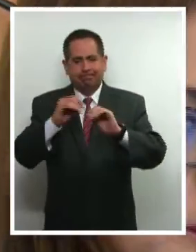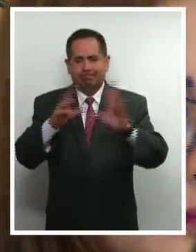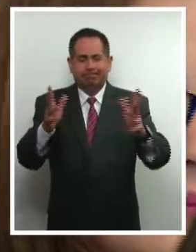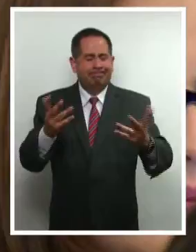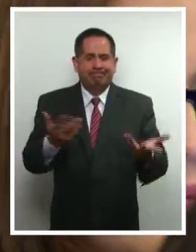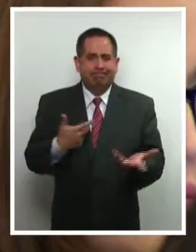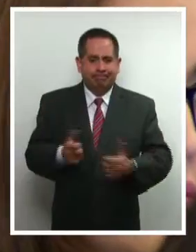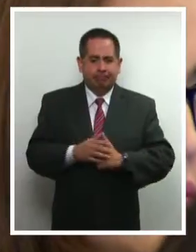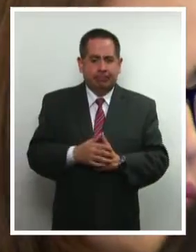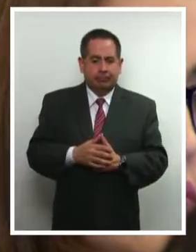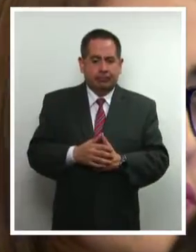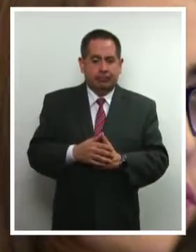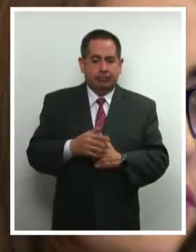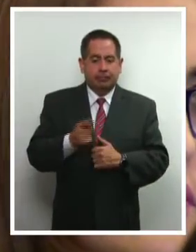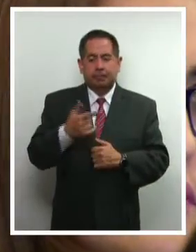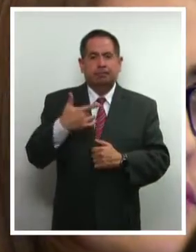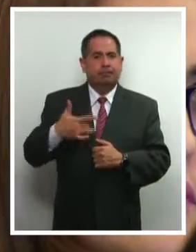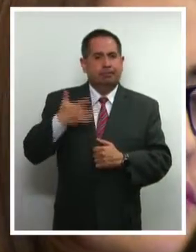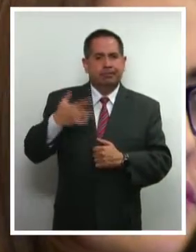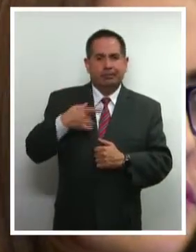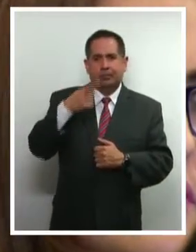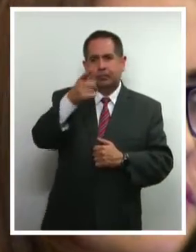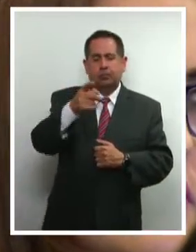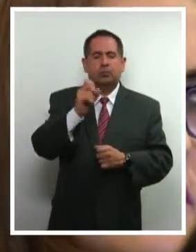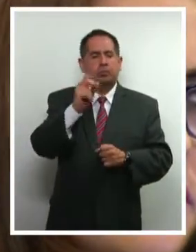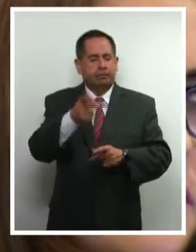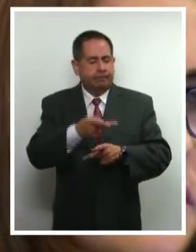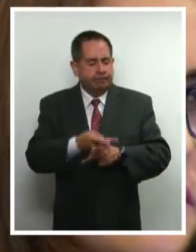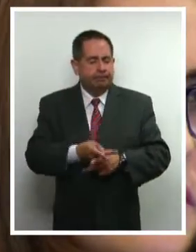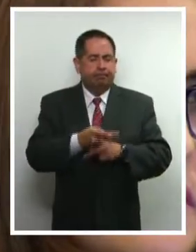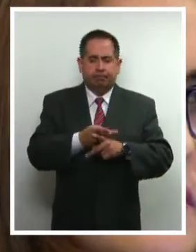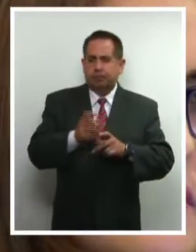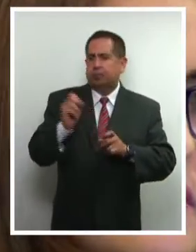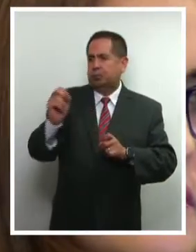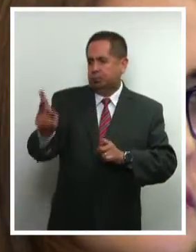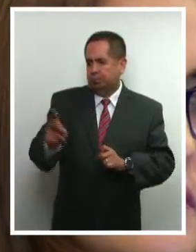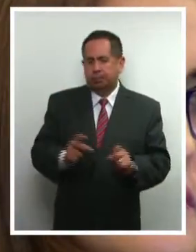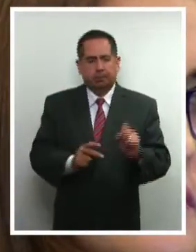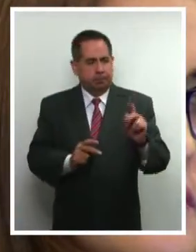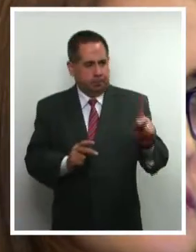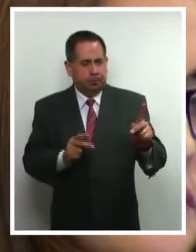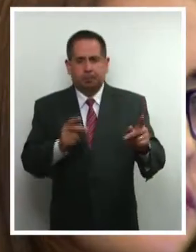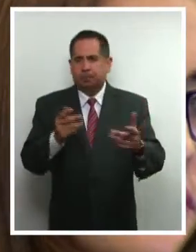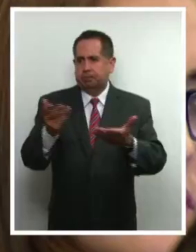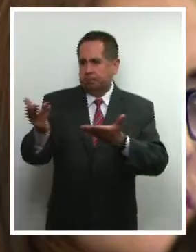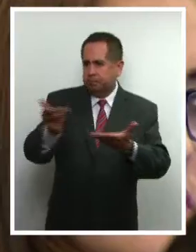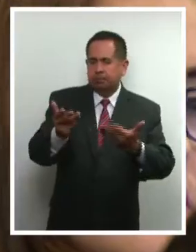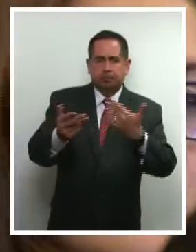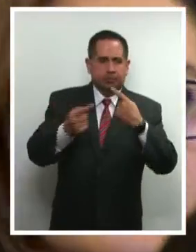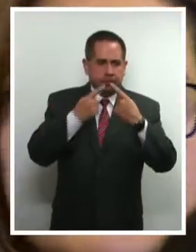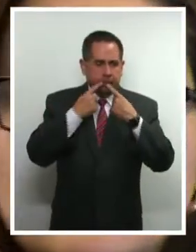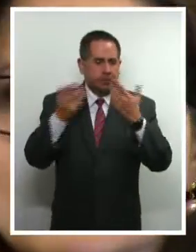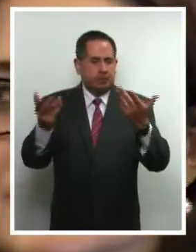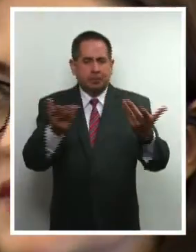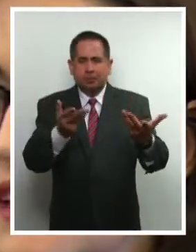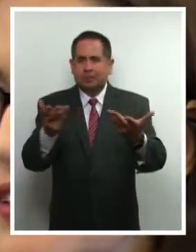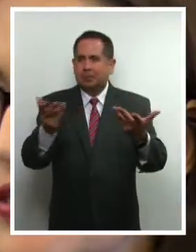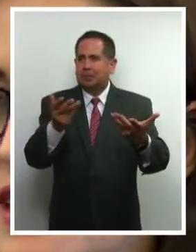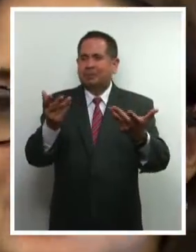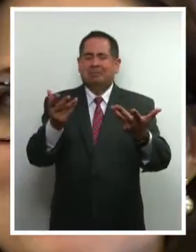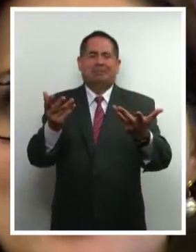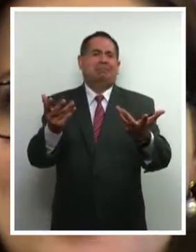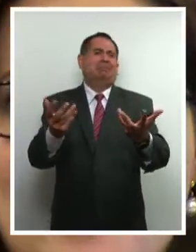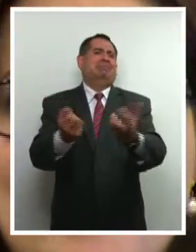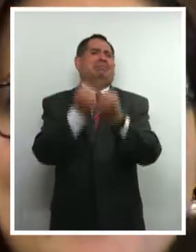Siento que su tolerancia y su afán de propiciar el debate ha roto en un